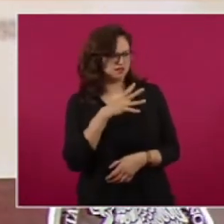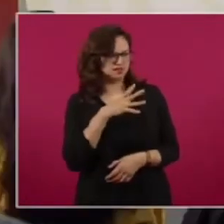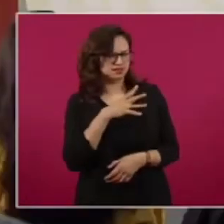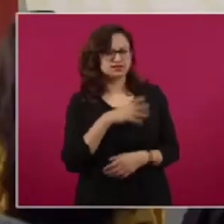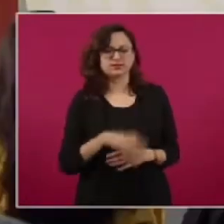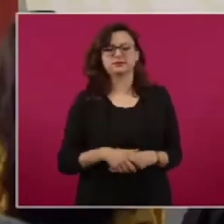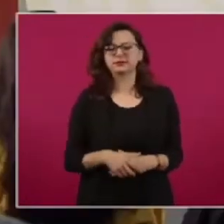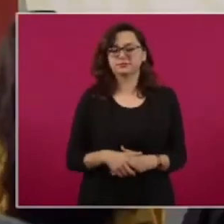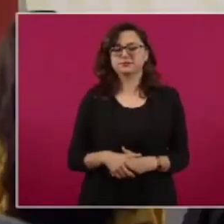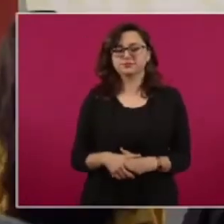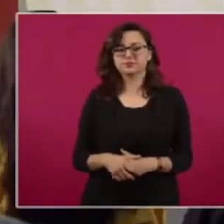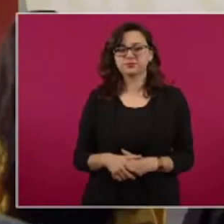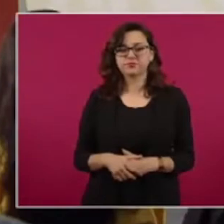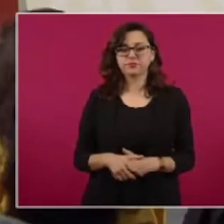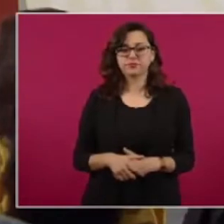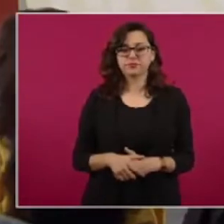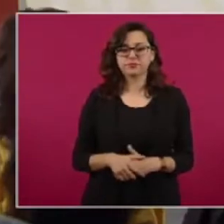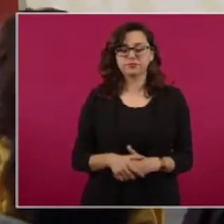Sí, de